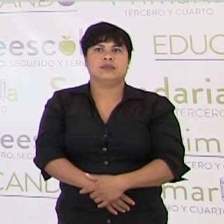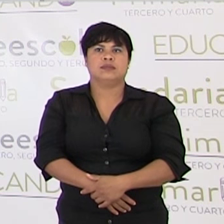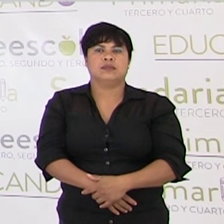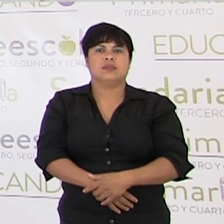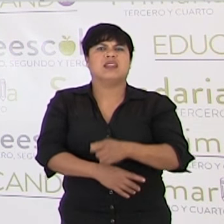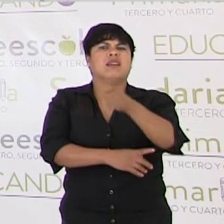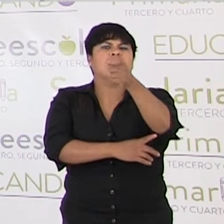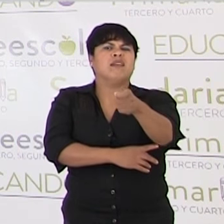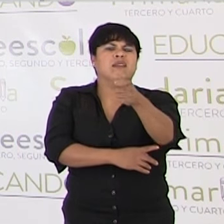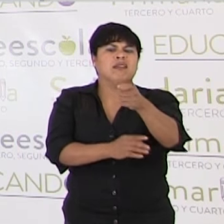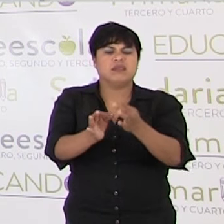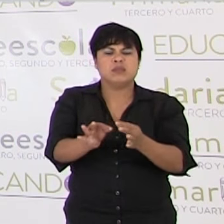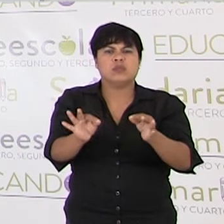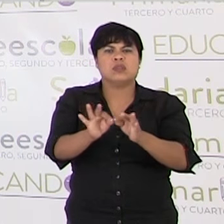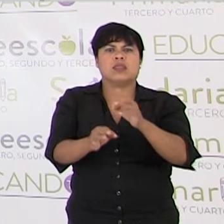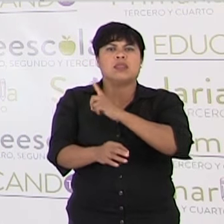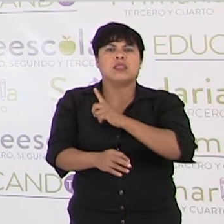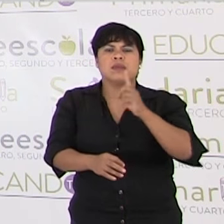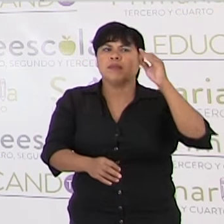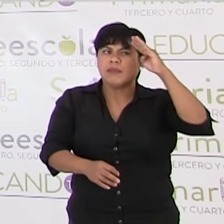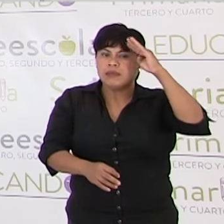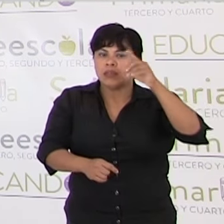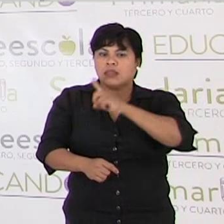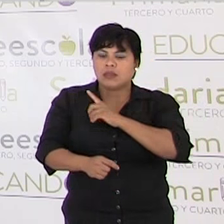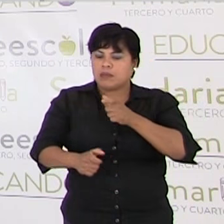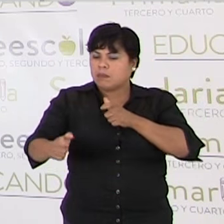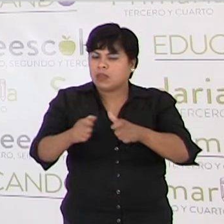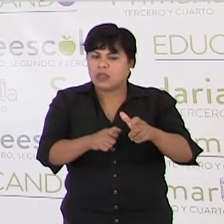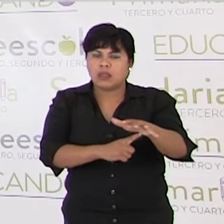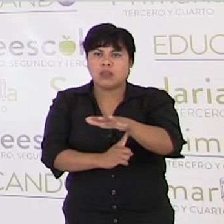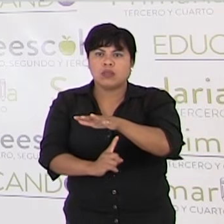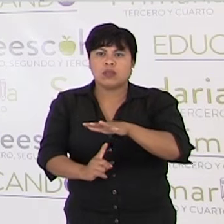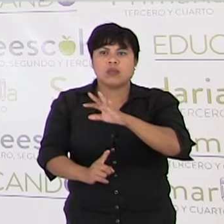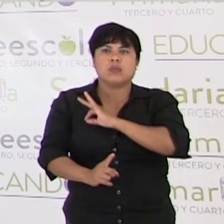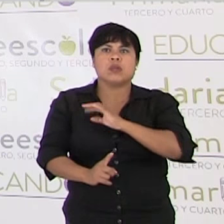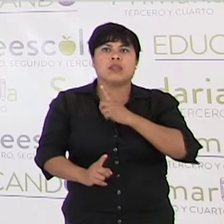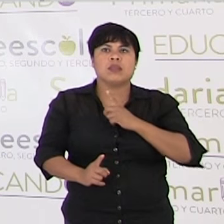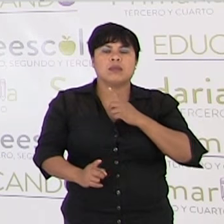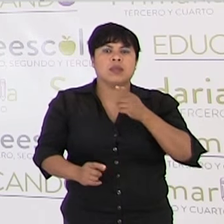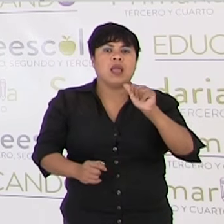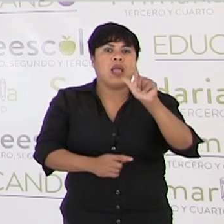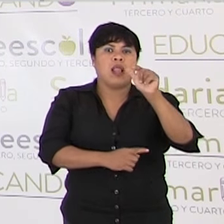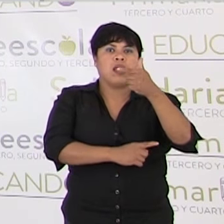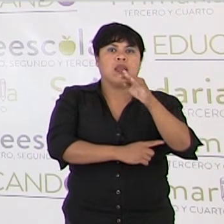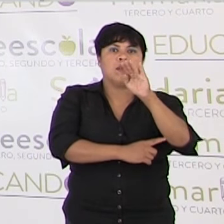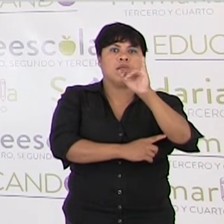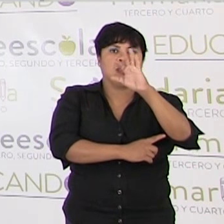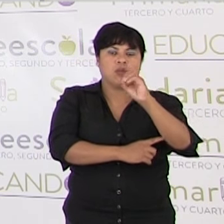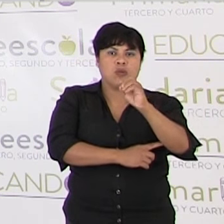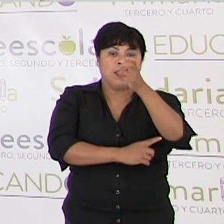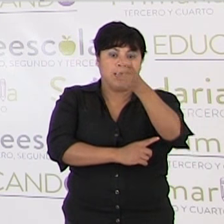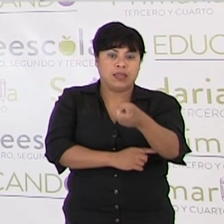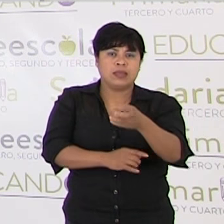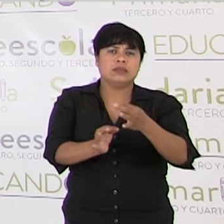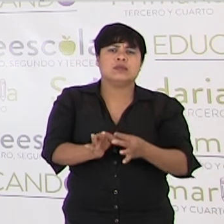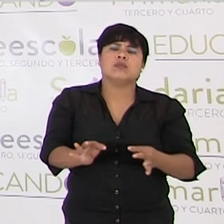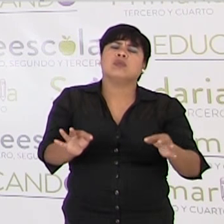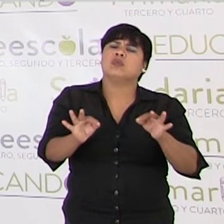es importante dominar todo esto? ¿Sí? El lenguaje algebraico. Es